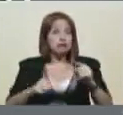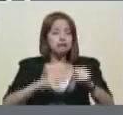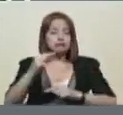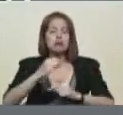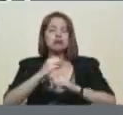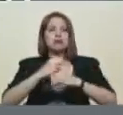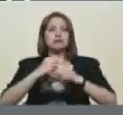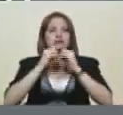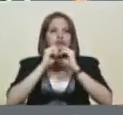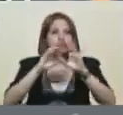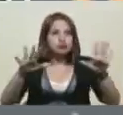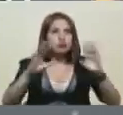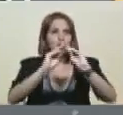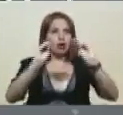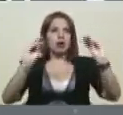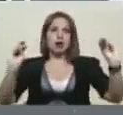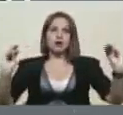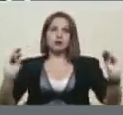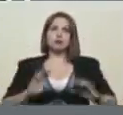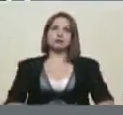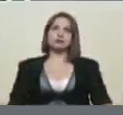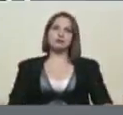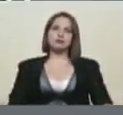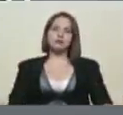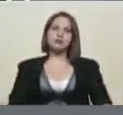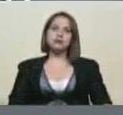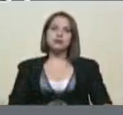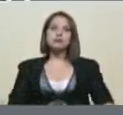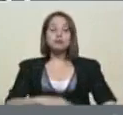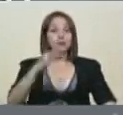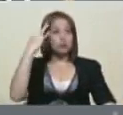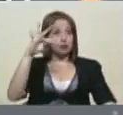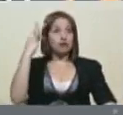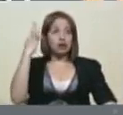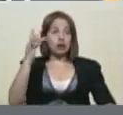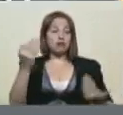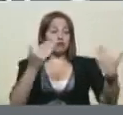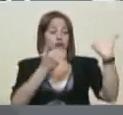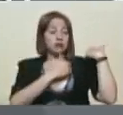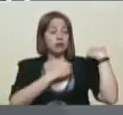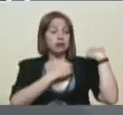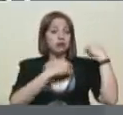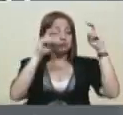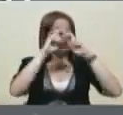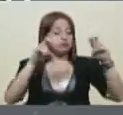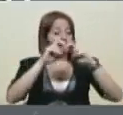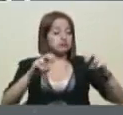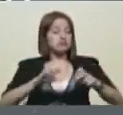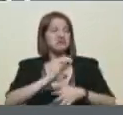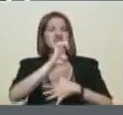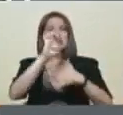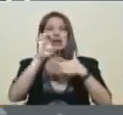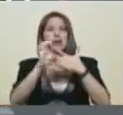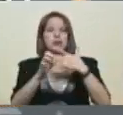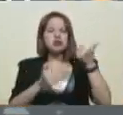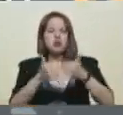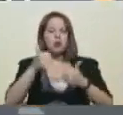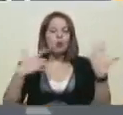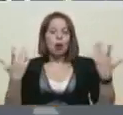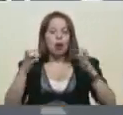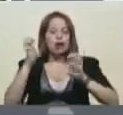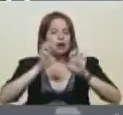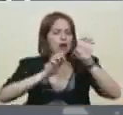en función de lo que he anunciado, que un fiscal se encargará de ver los elementos, de analizar todos